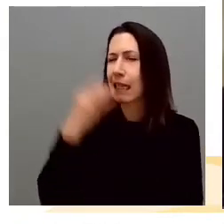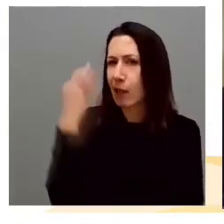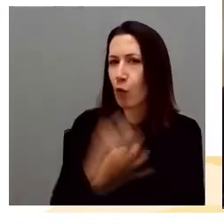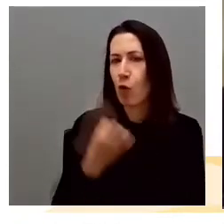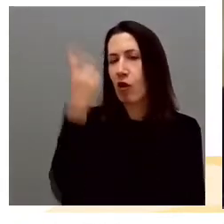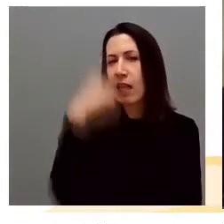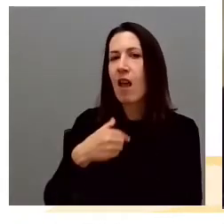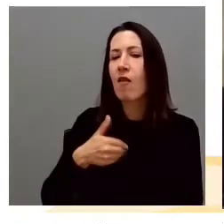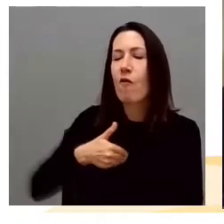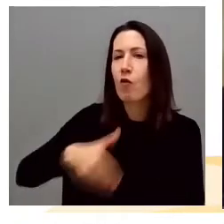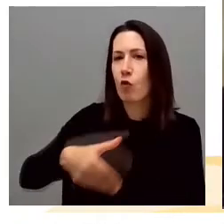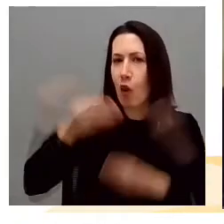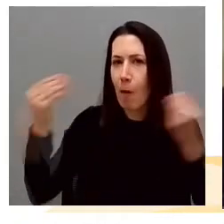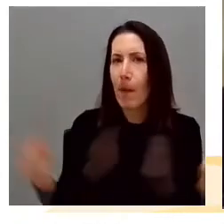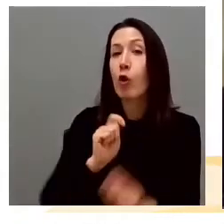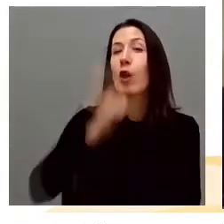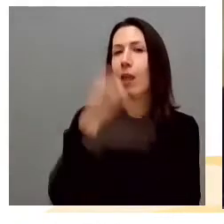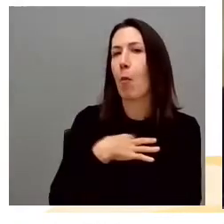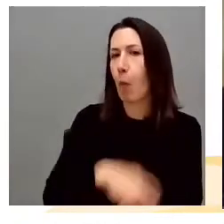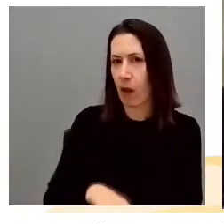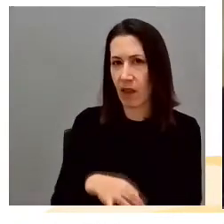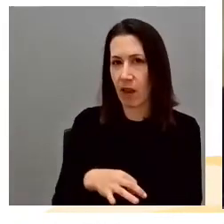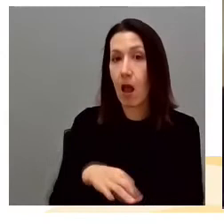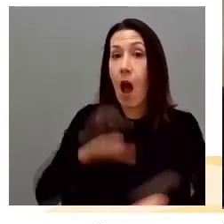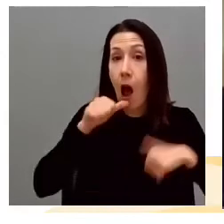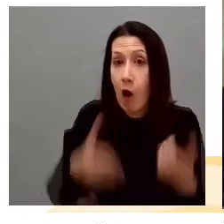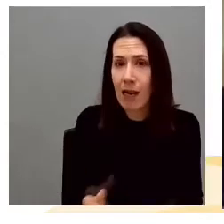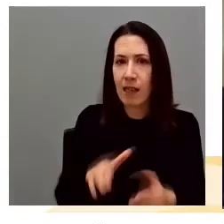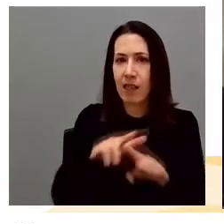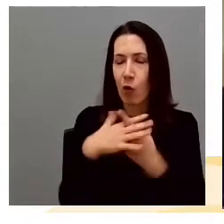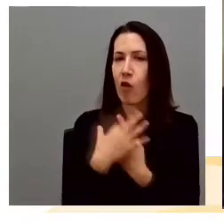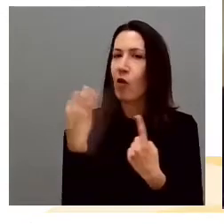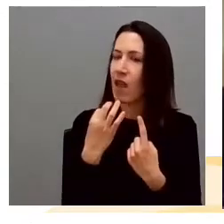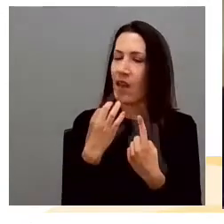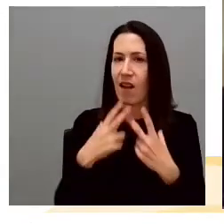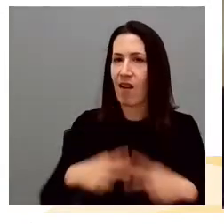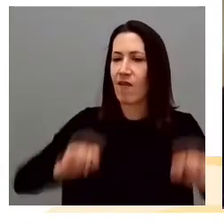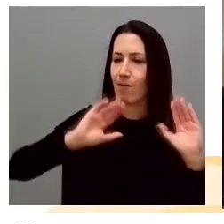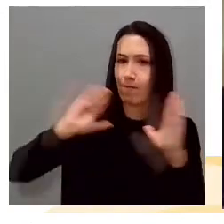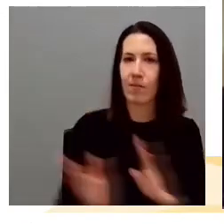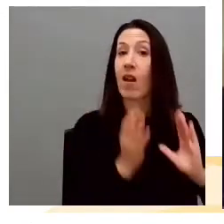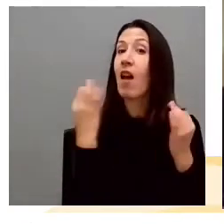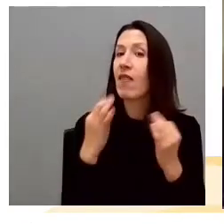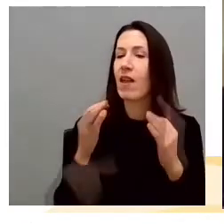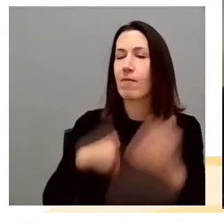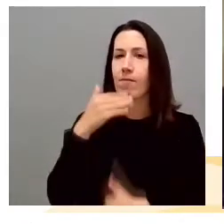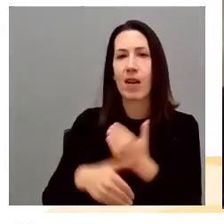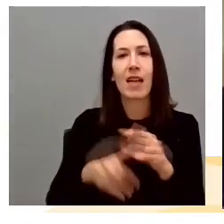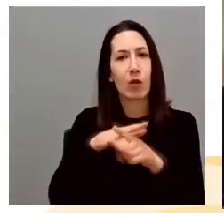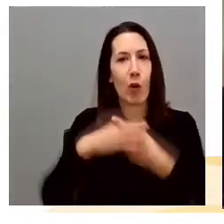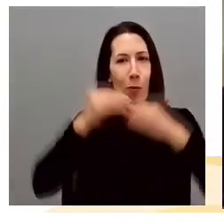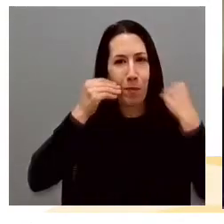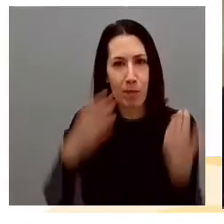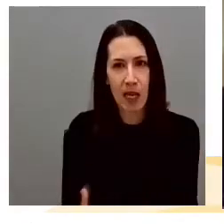un futuro mejor, pero hay que salir de la situación actual, hay que salir en las mejores condiciones, hay